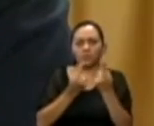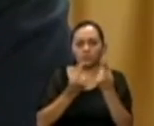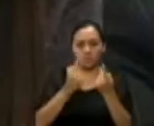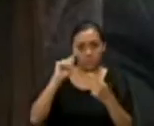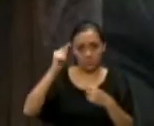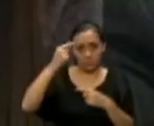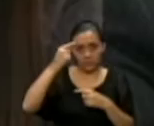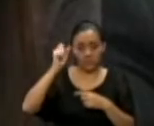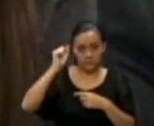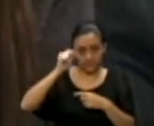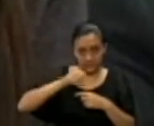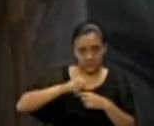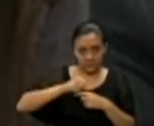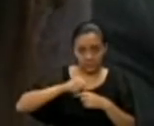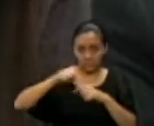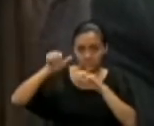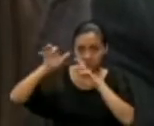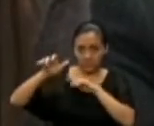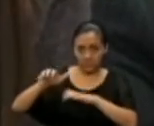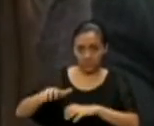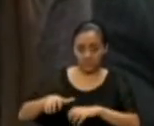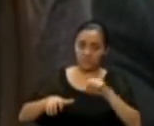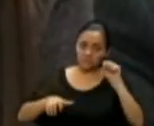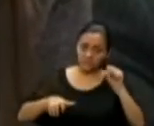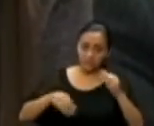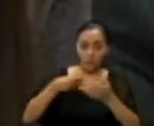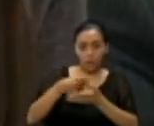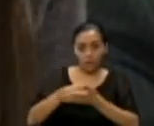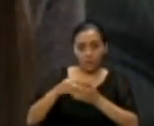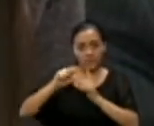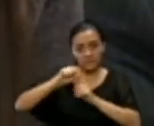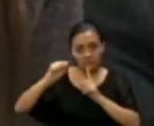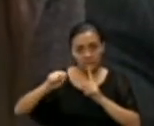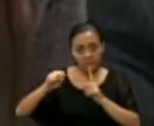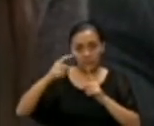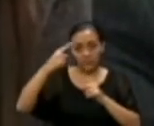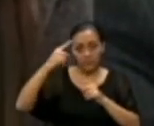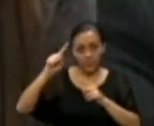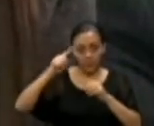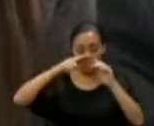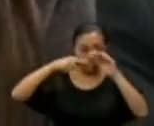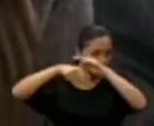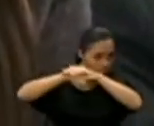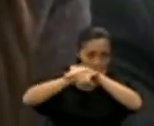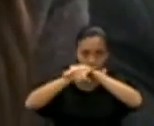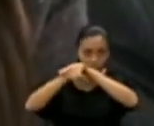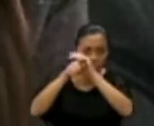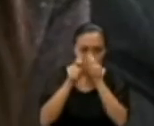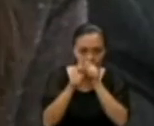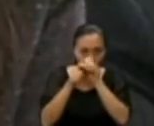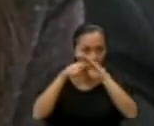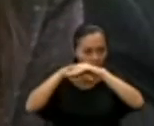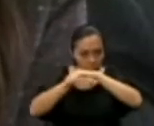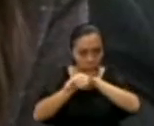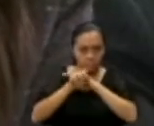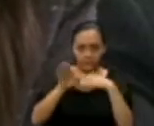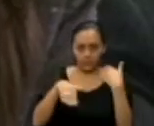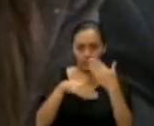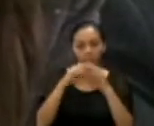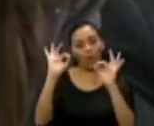gobierno a través de las nn adquirió o no software para obtener información de las comunicaciones y como dicen desde sectores opositores